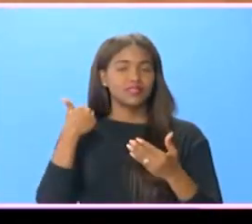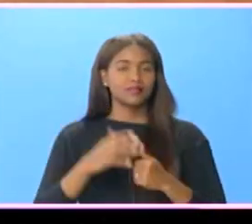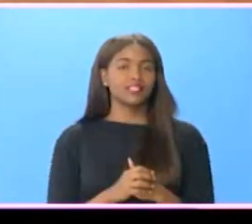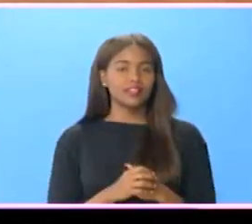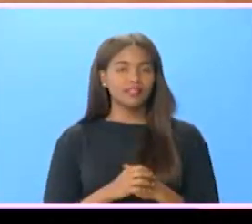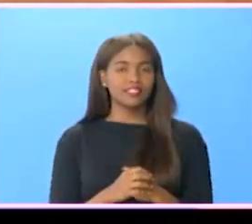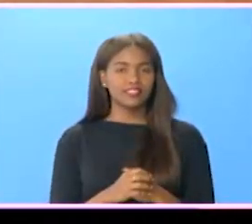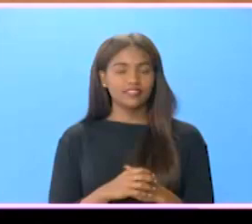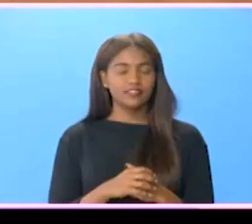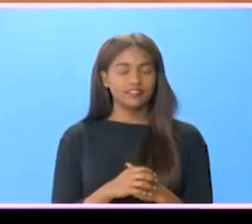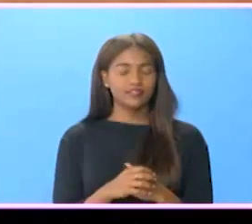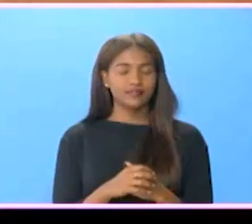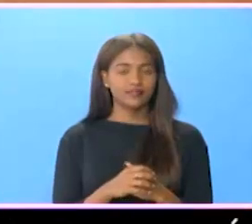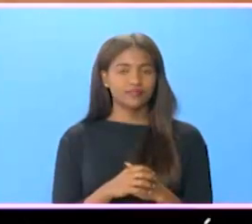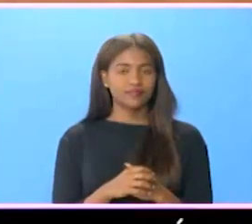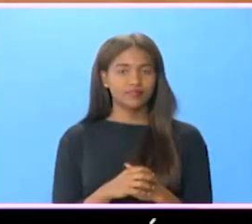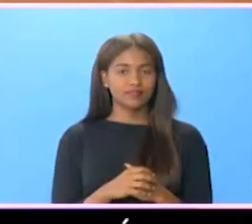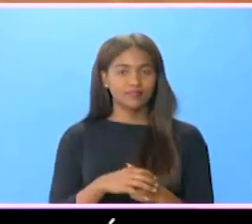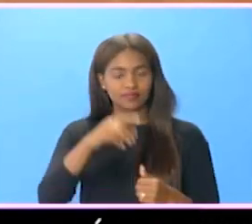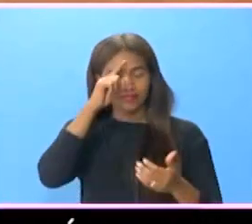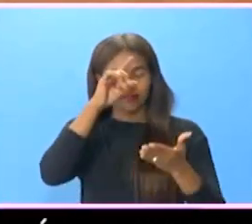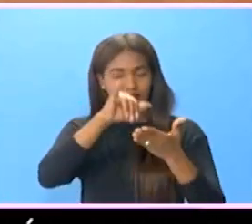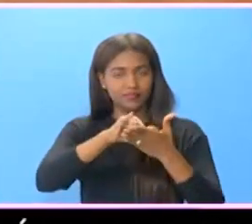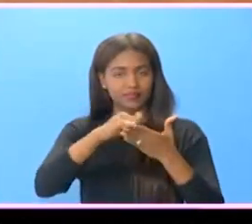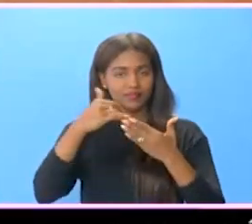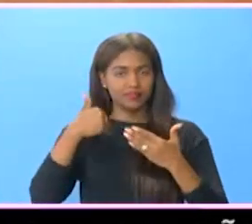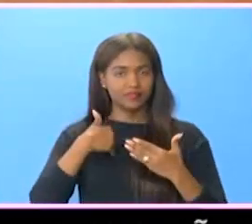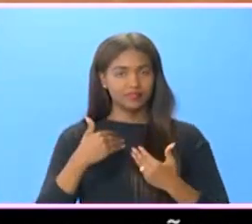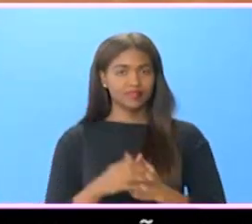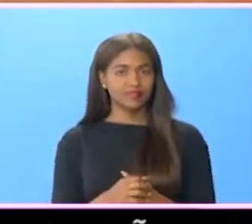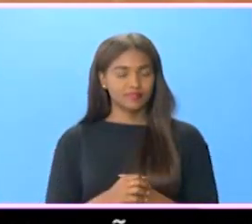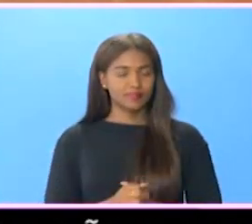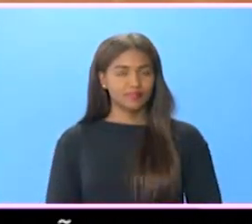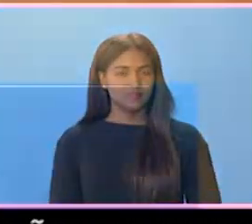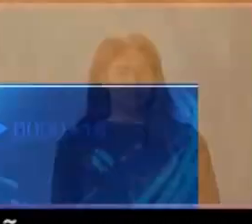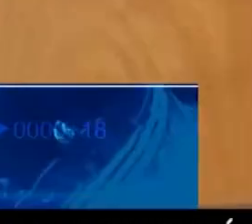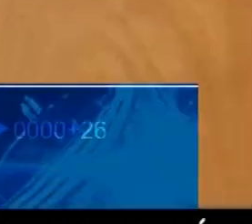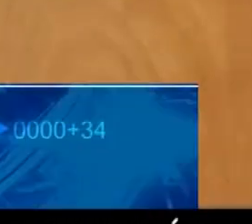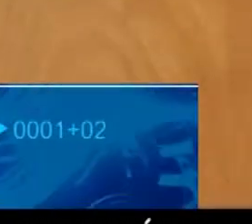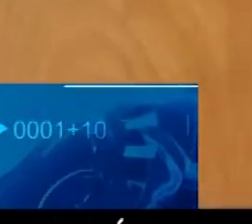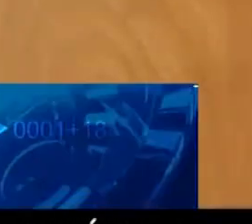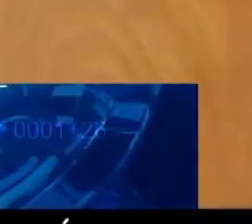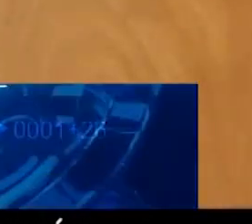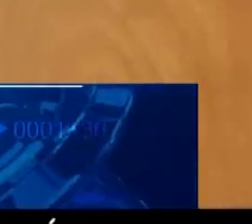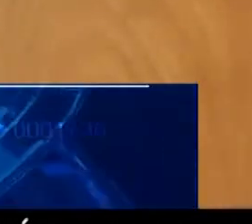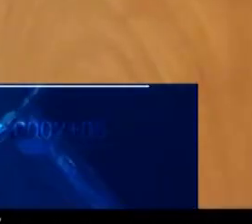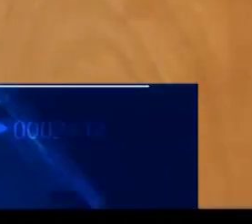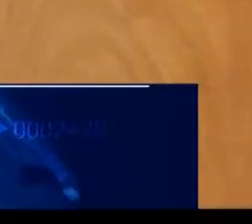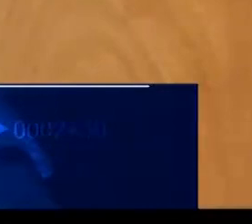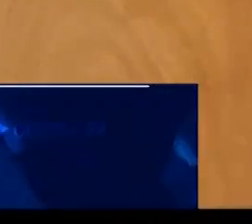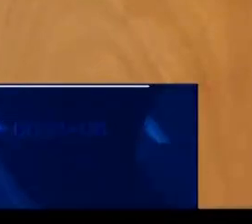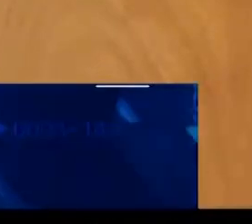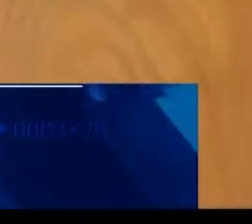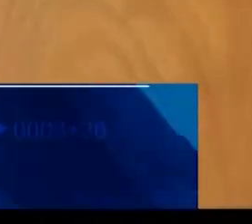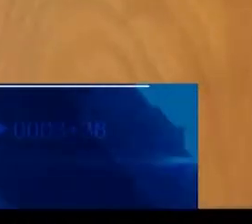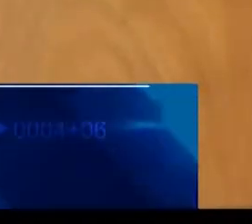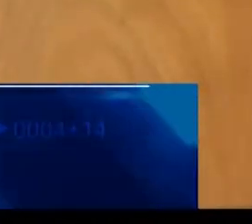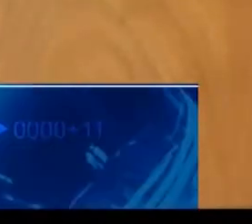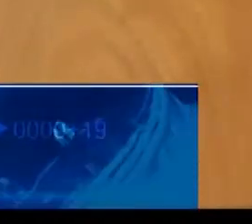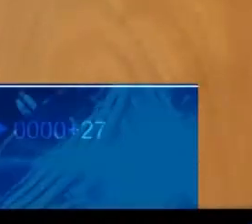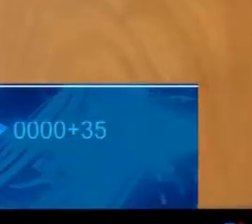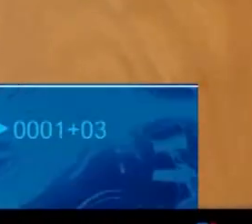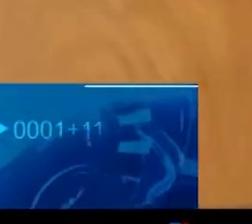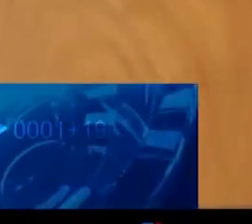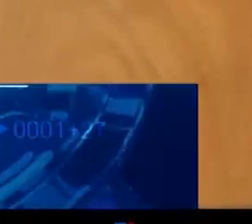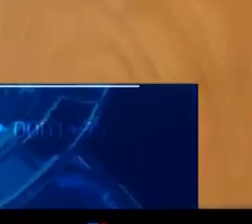persecución. Debemos decir que en este momento las autoridades han desplegado amplios operativos de rastreo y